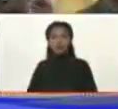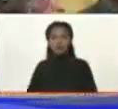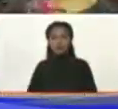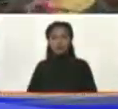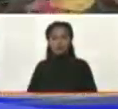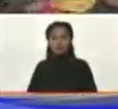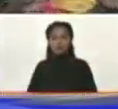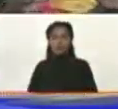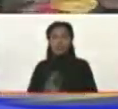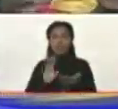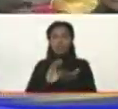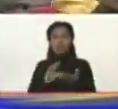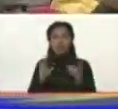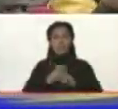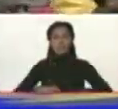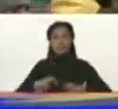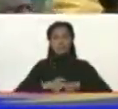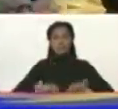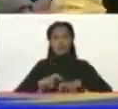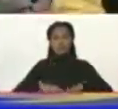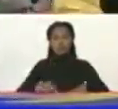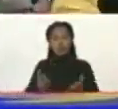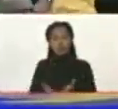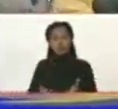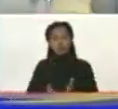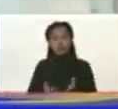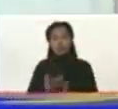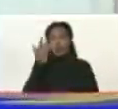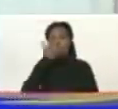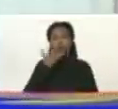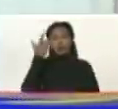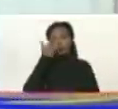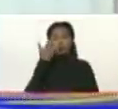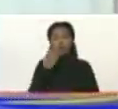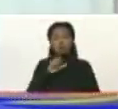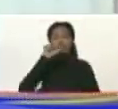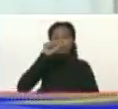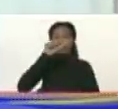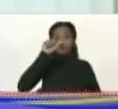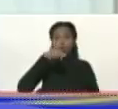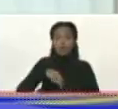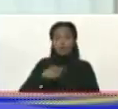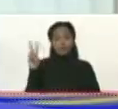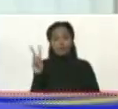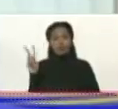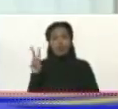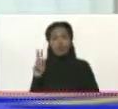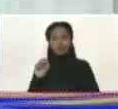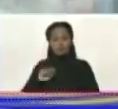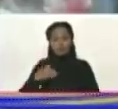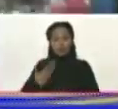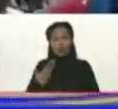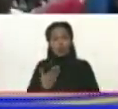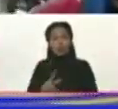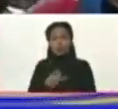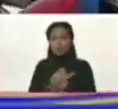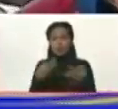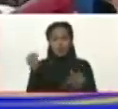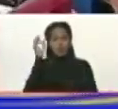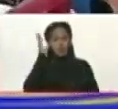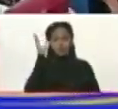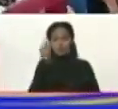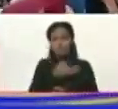El Centro de Investigaciones y Estudios Afrodescendientes Sur-Sur en Venezuela. Extraordinaria idea.